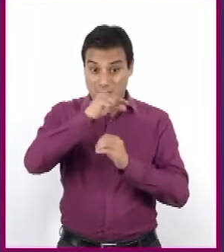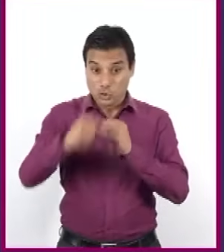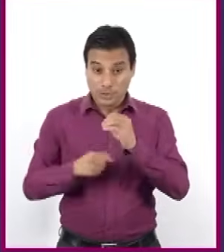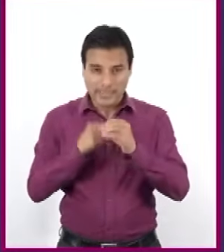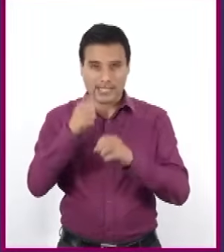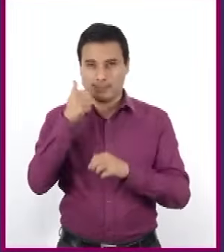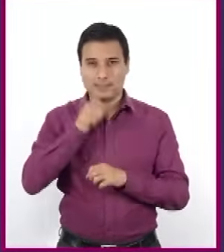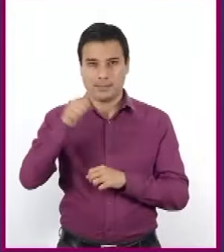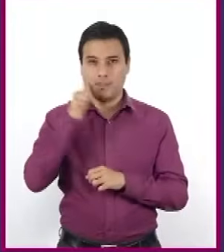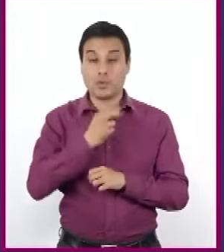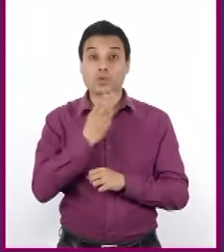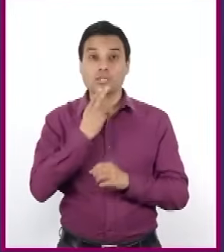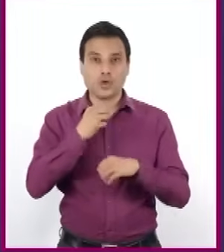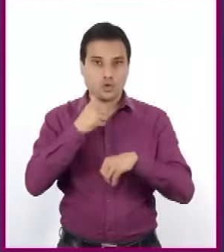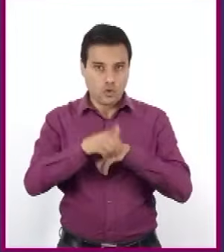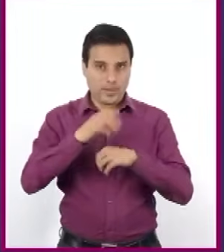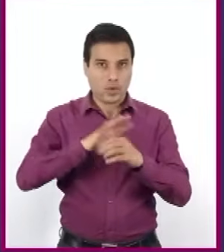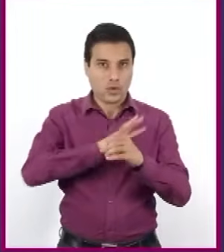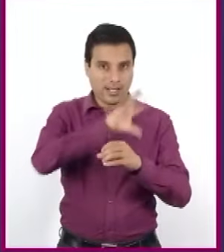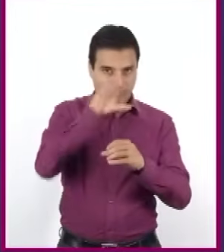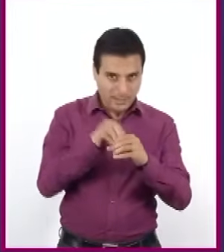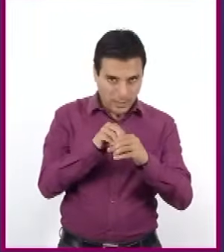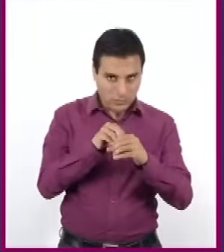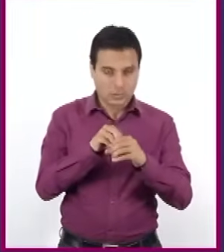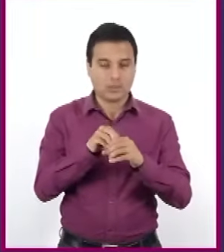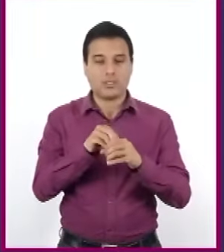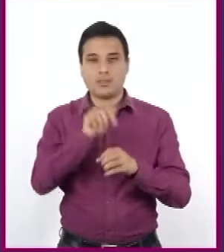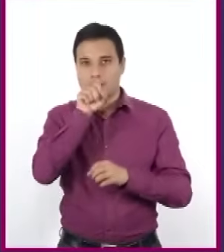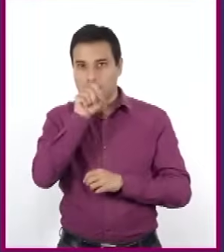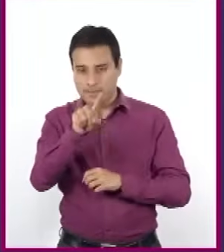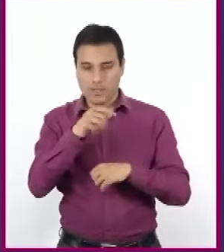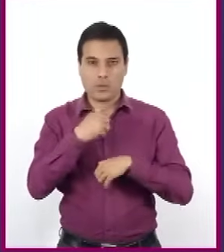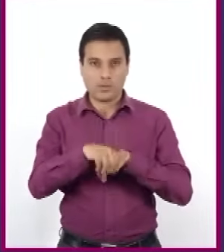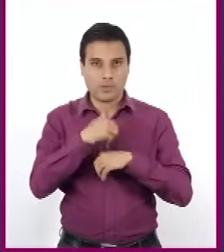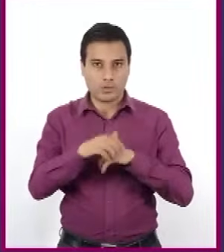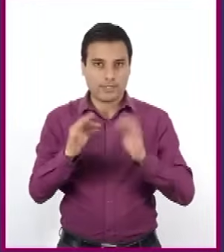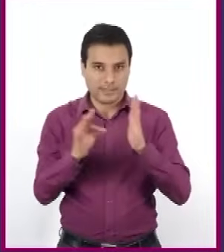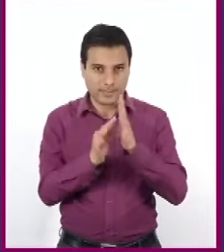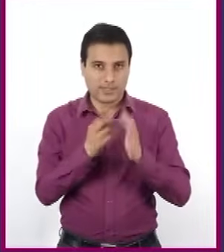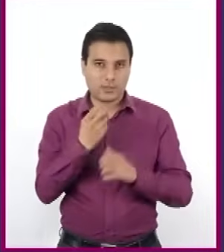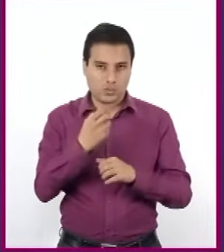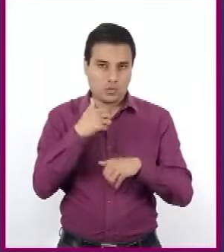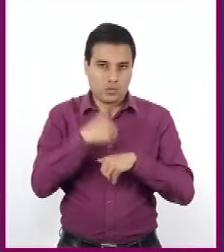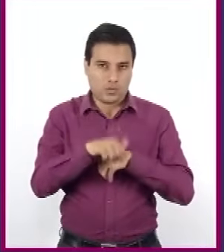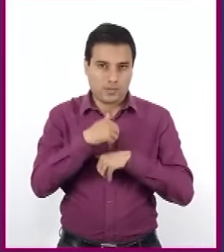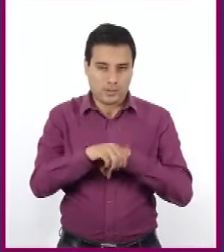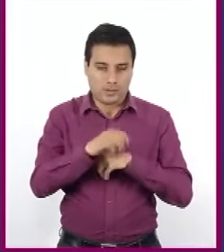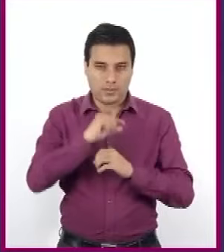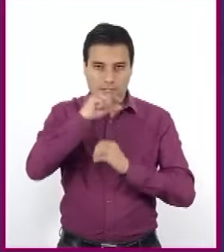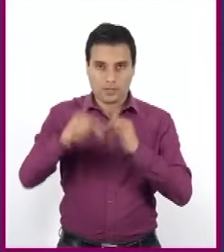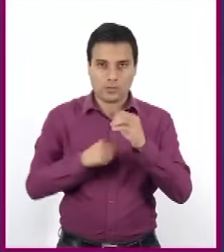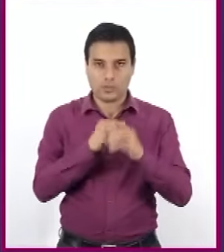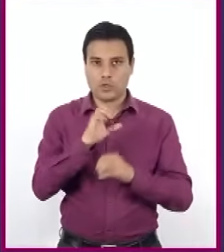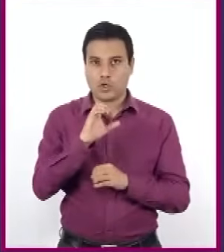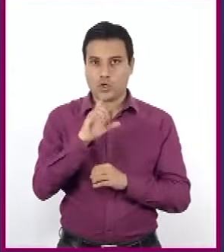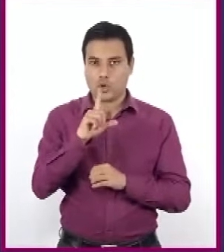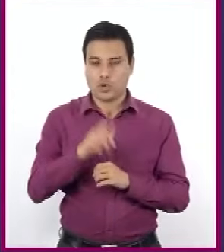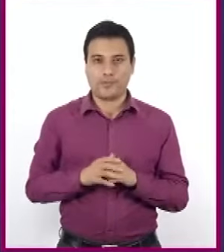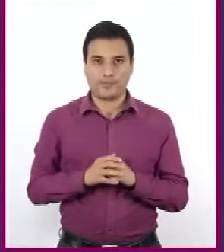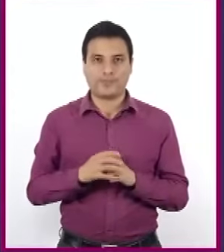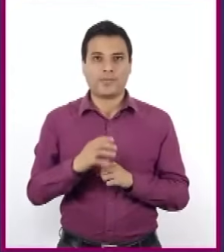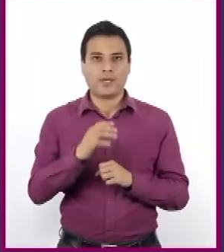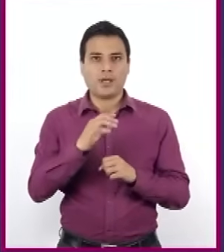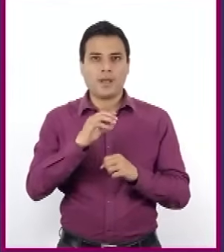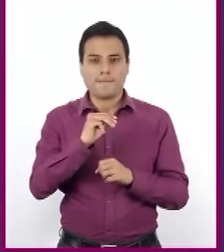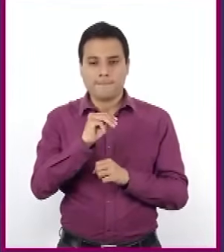con números enteros y decimales. Tal es el caso de los átomos de cloro, cuya masa atómica tiene un